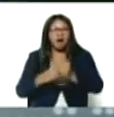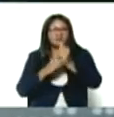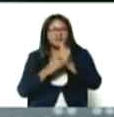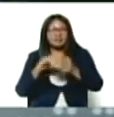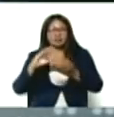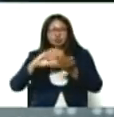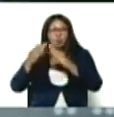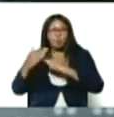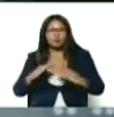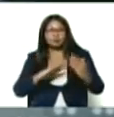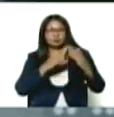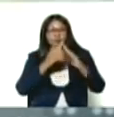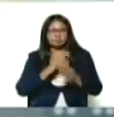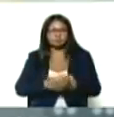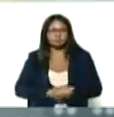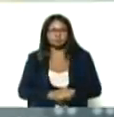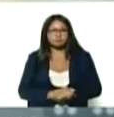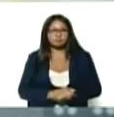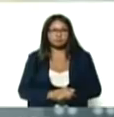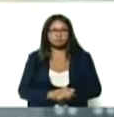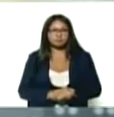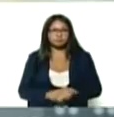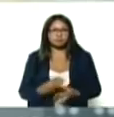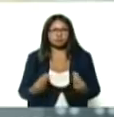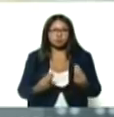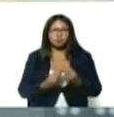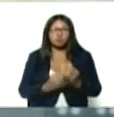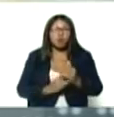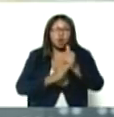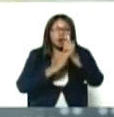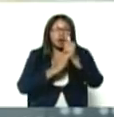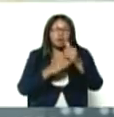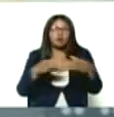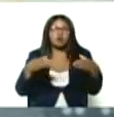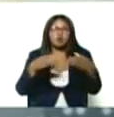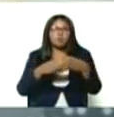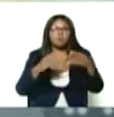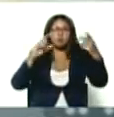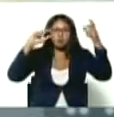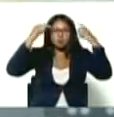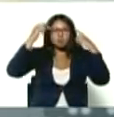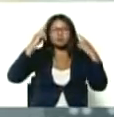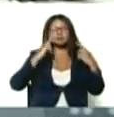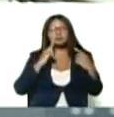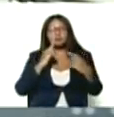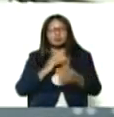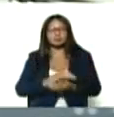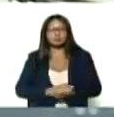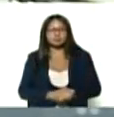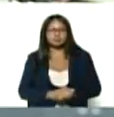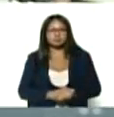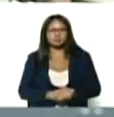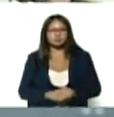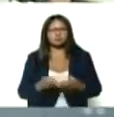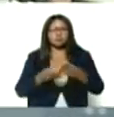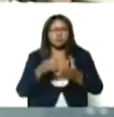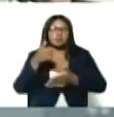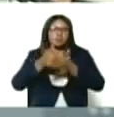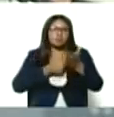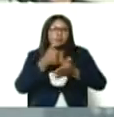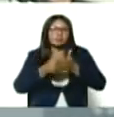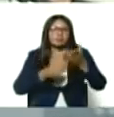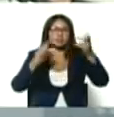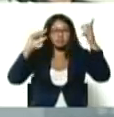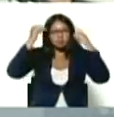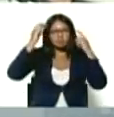comunidad, con los líderes de las VC, Unidades Bolívar Chávez, Unidades de Batalla Bolívar